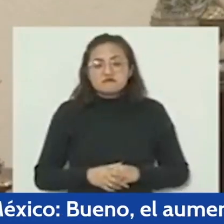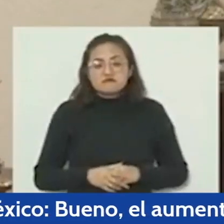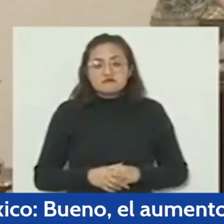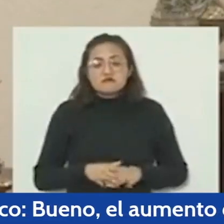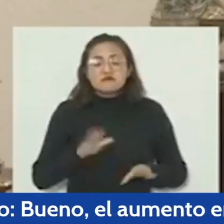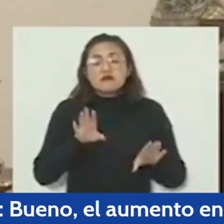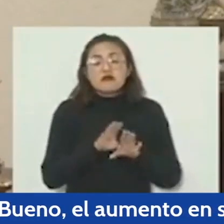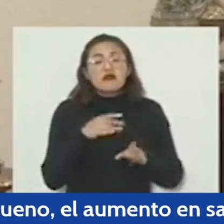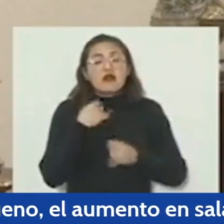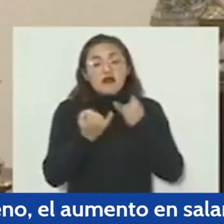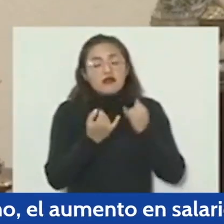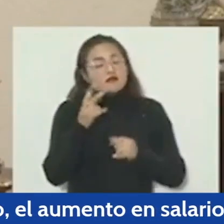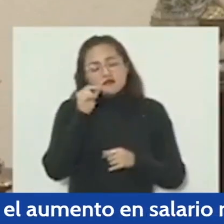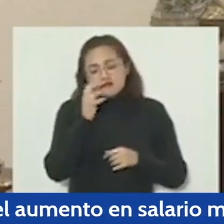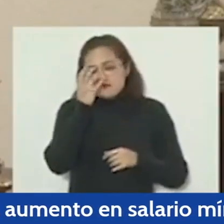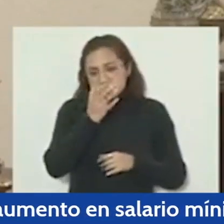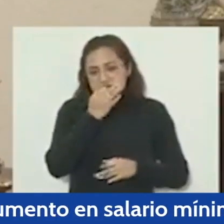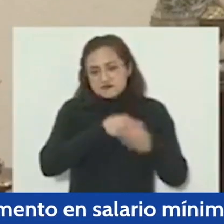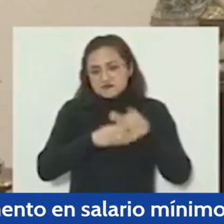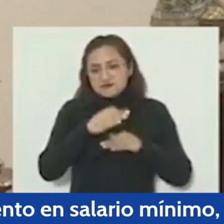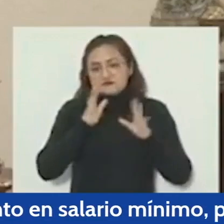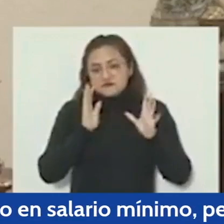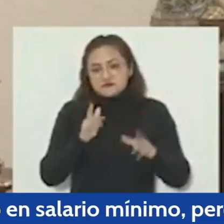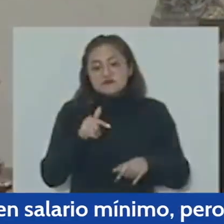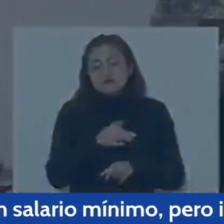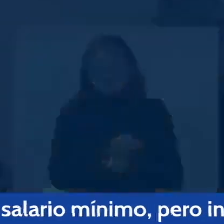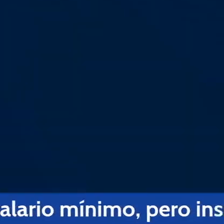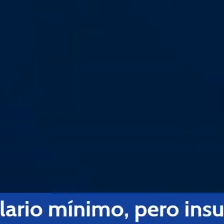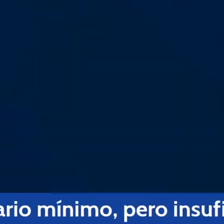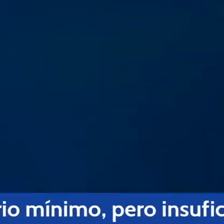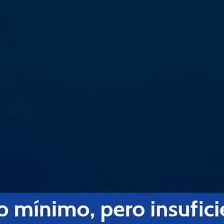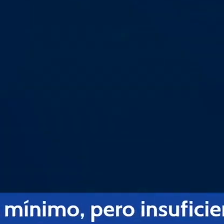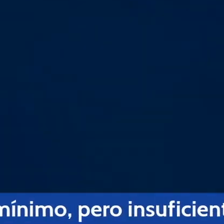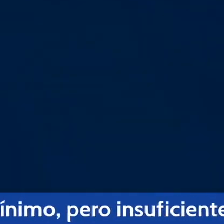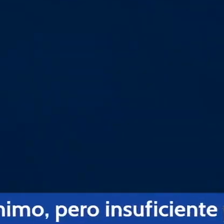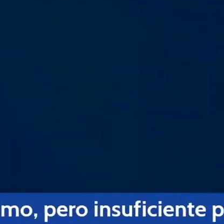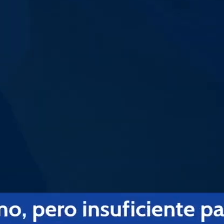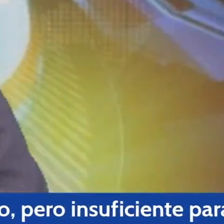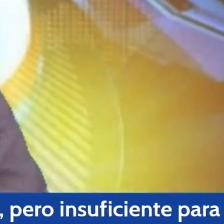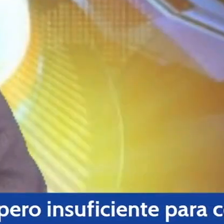nos desprevenen. No, todo en serio. Pero este es un guasón.